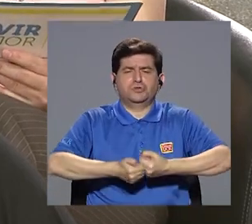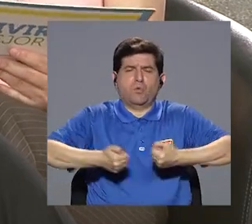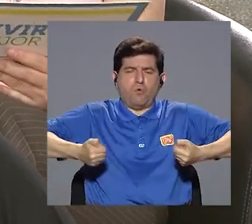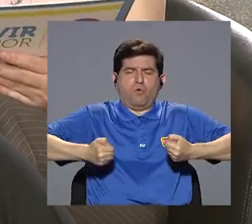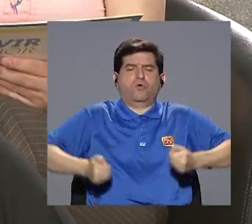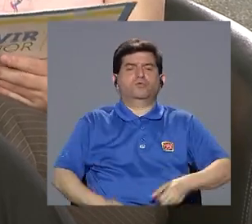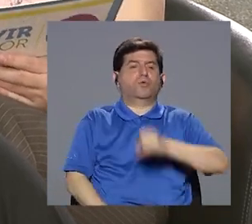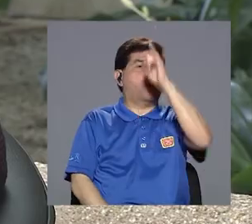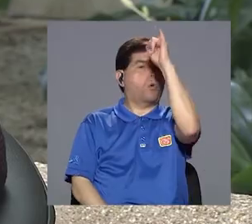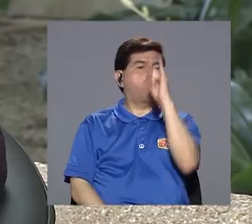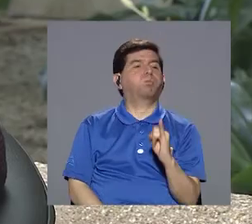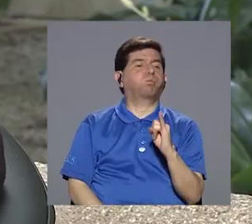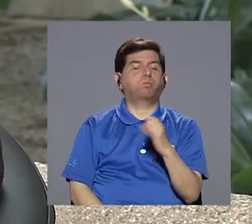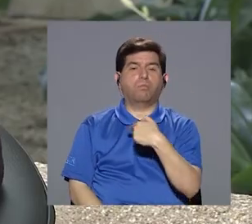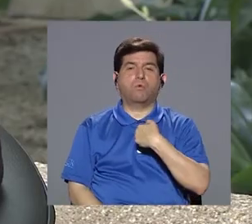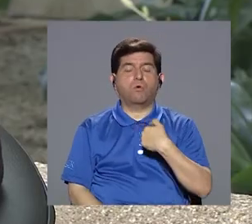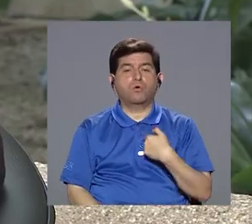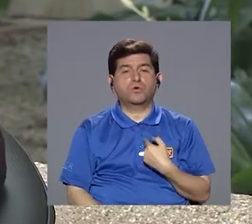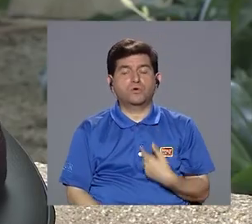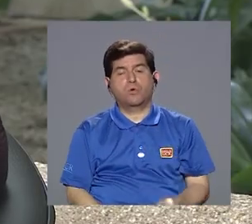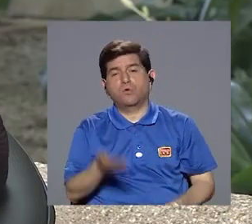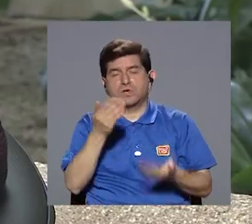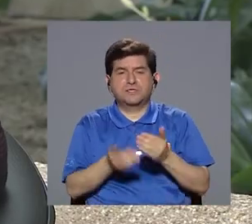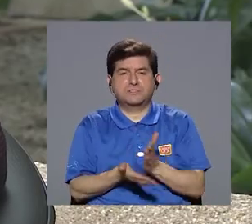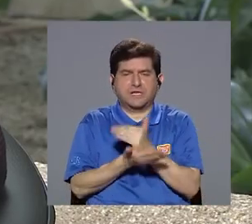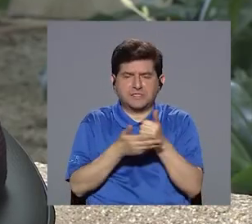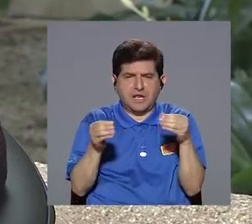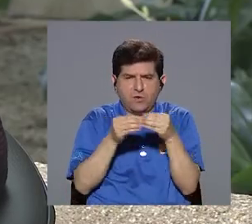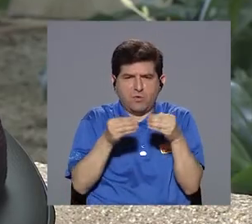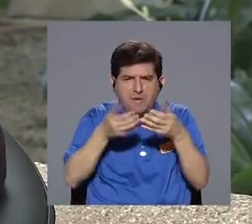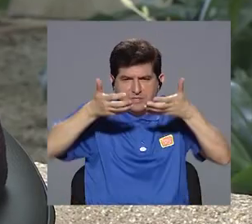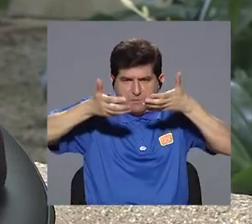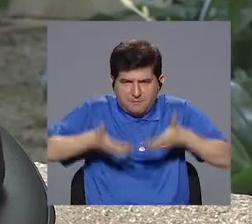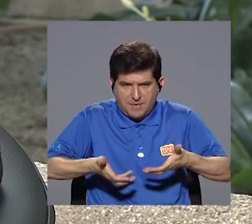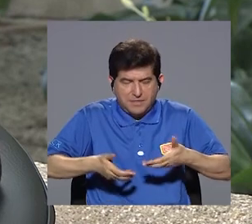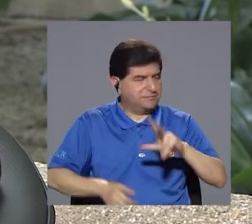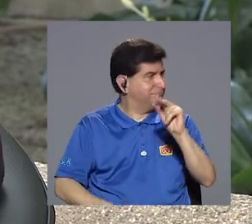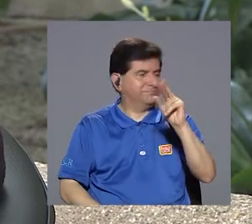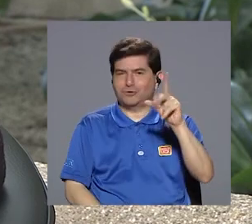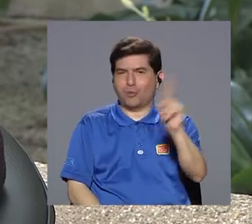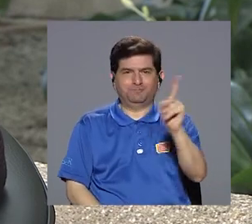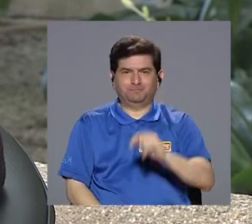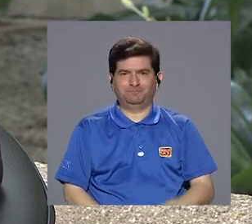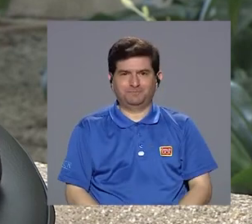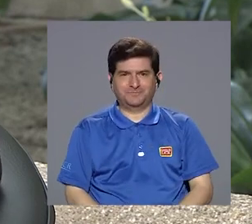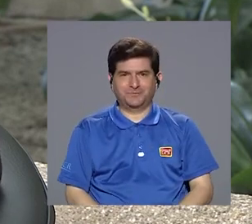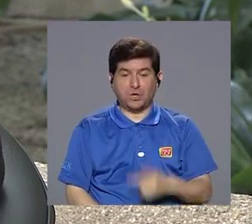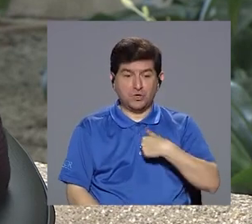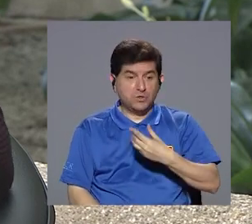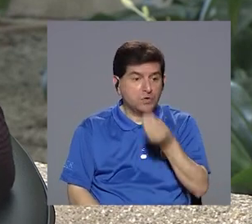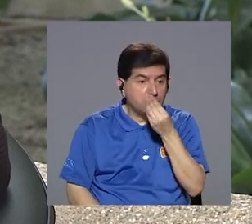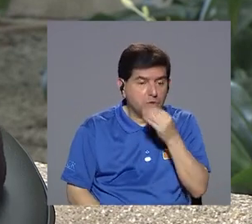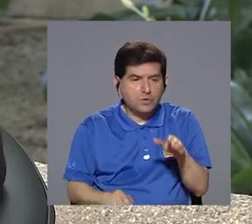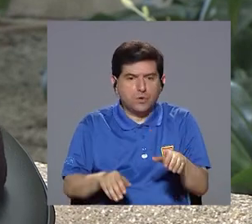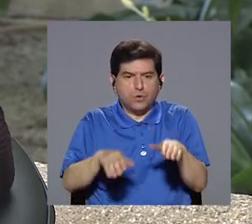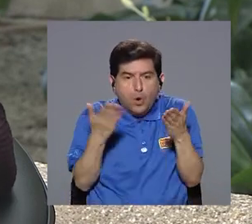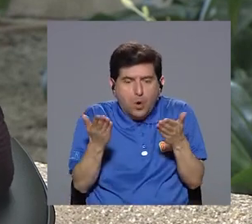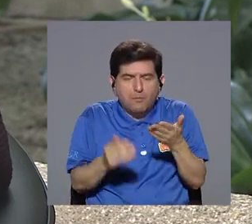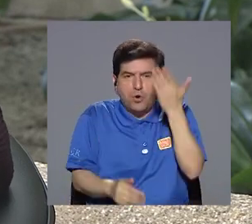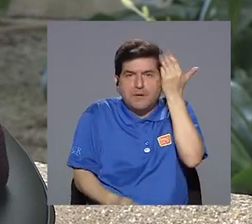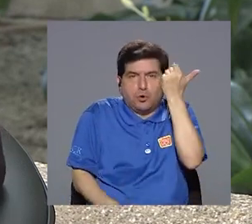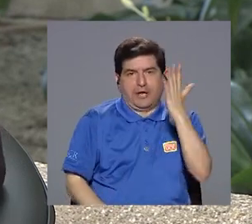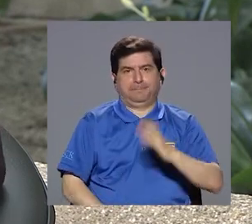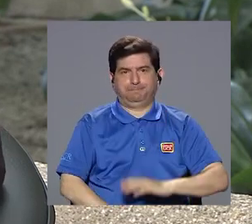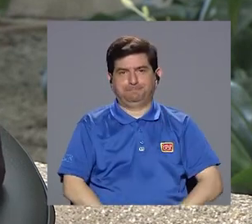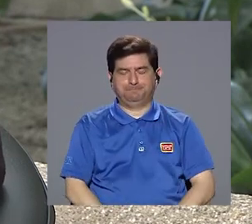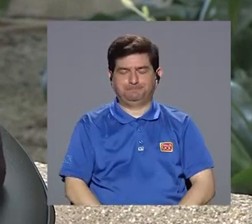gordo, delgado o si estoy con sobrepeso o lo que sea. En este caso es qué es lo que ingiero, cómo lo ingiero y por qué